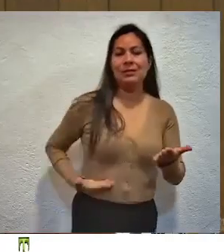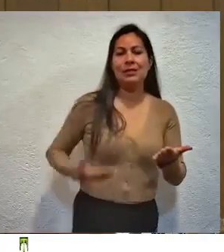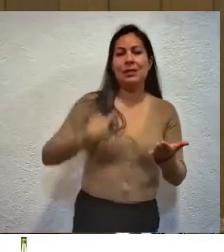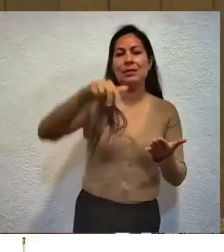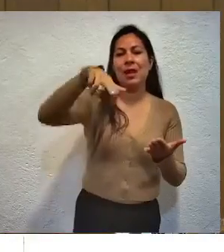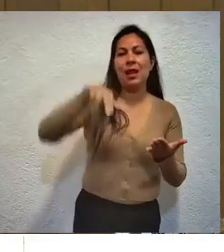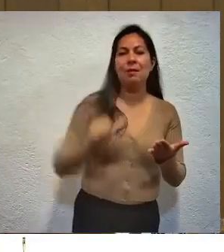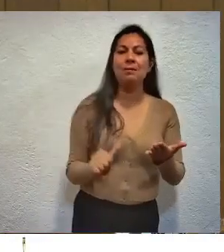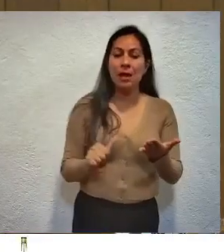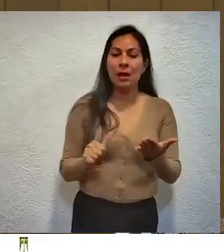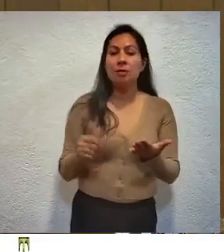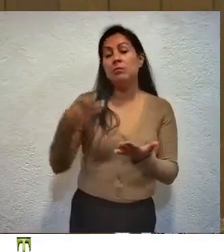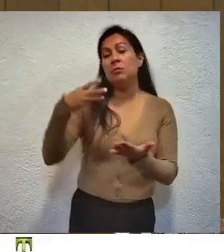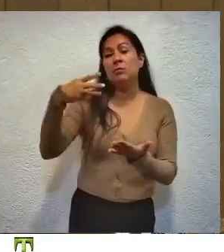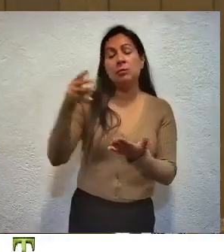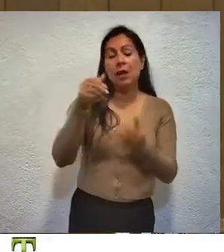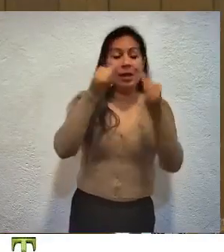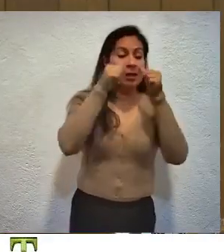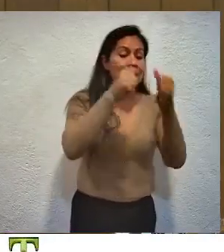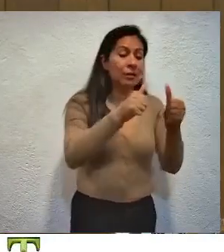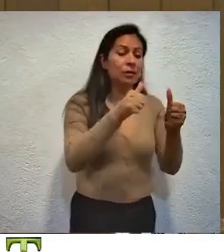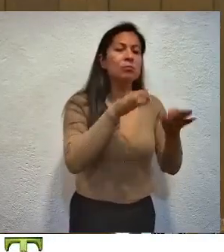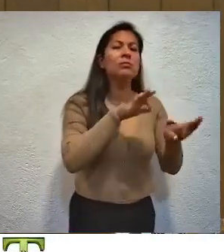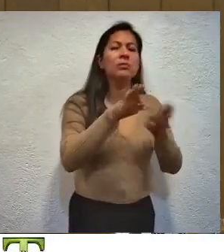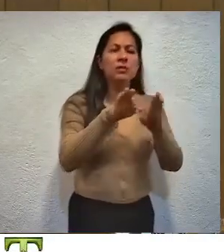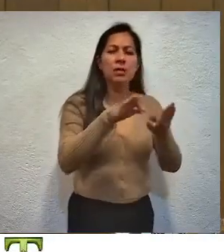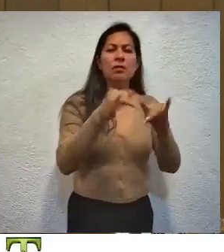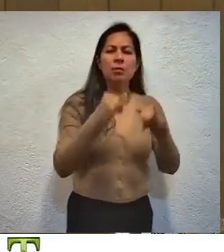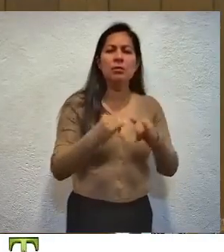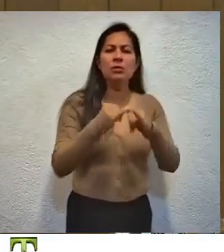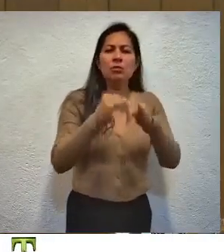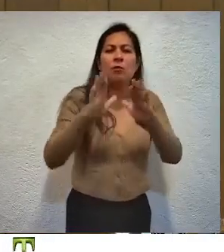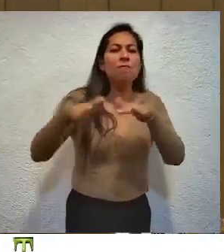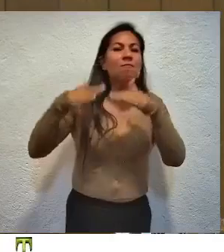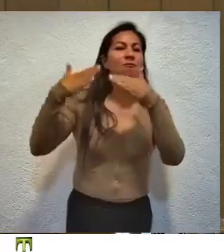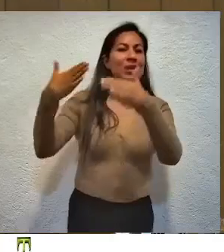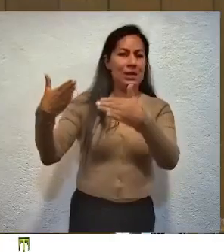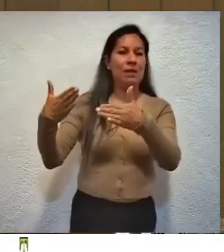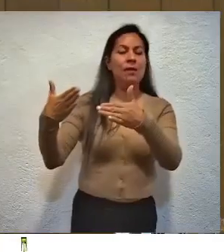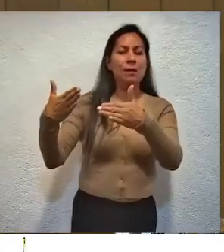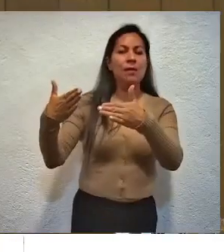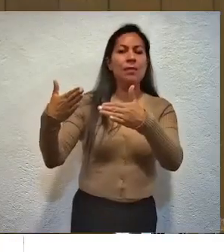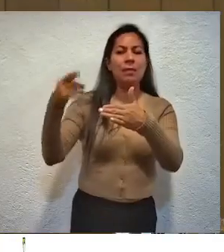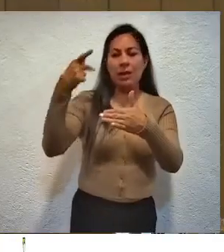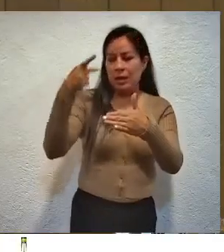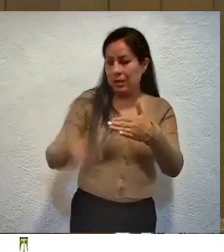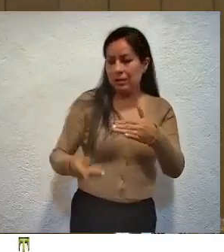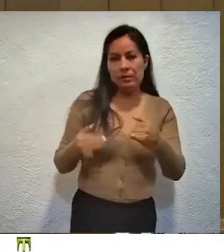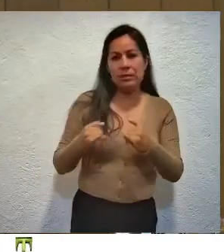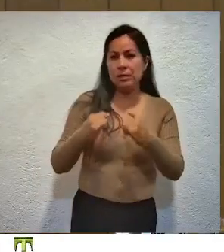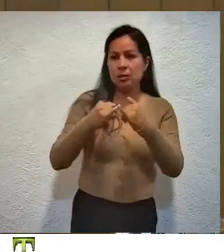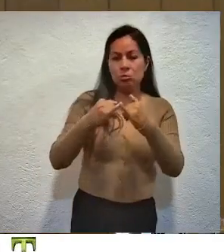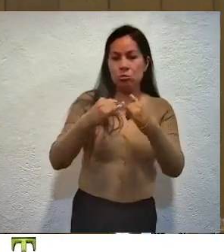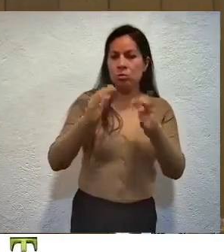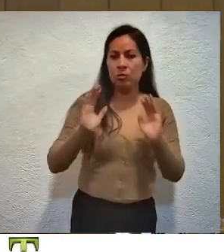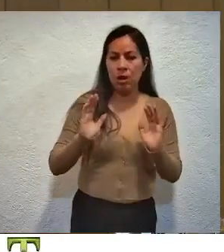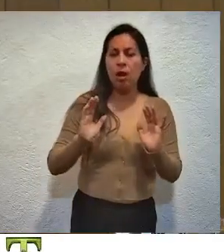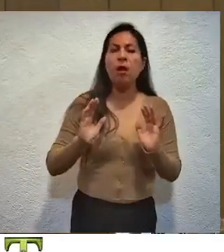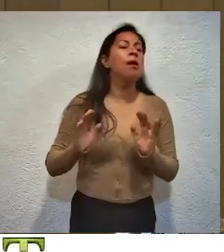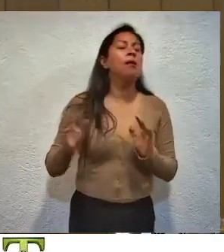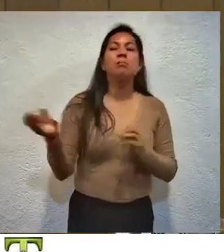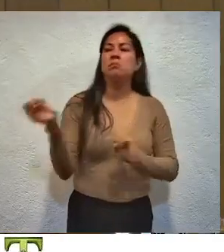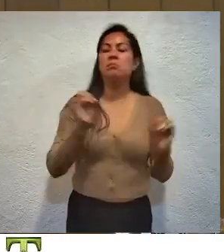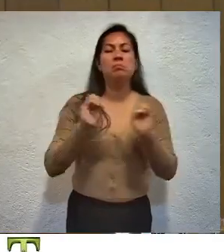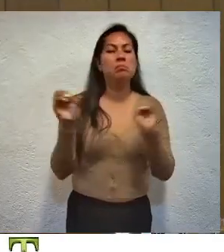Eugenio Alcaraz, por motivos de atender una agenda institucional fuera de este órgano jurisdiccional, no